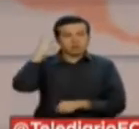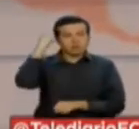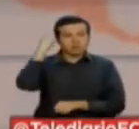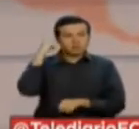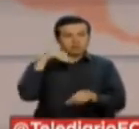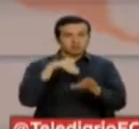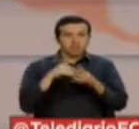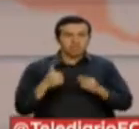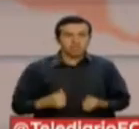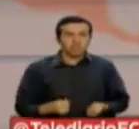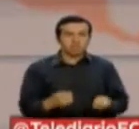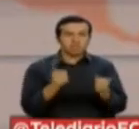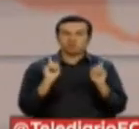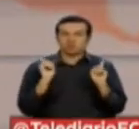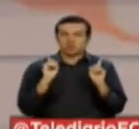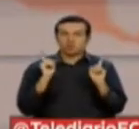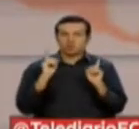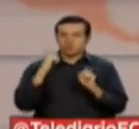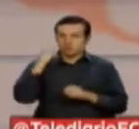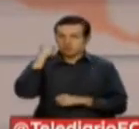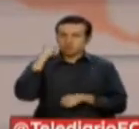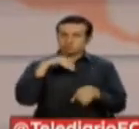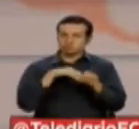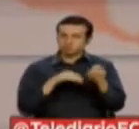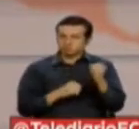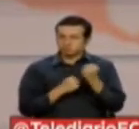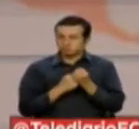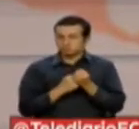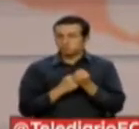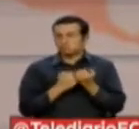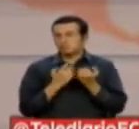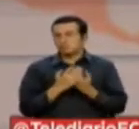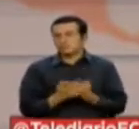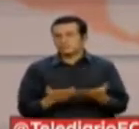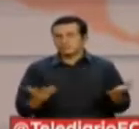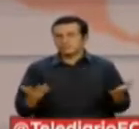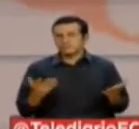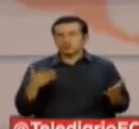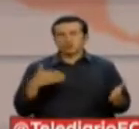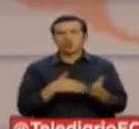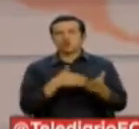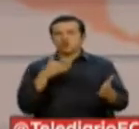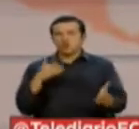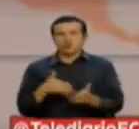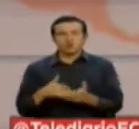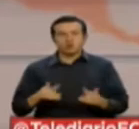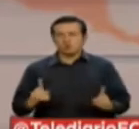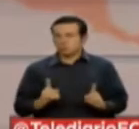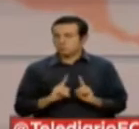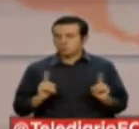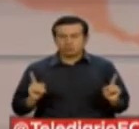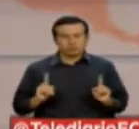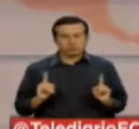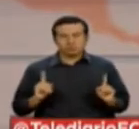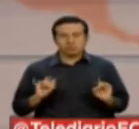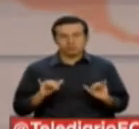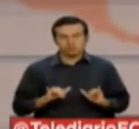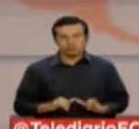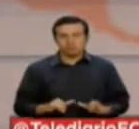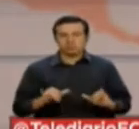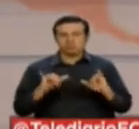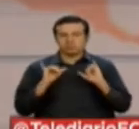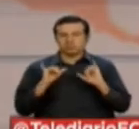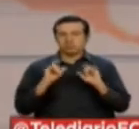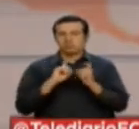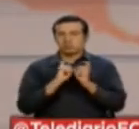sin derrochar, en eso ha sido muy claro. Es decir, no hay una afectación en este rol de la